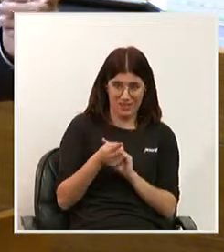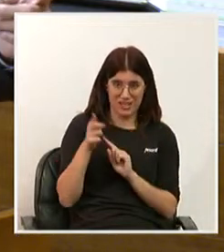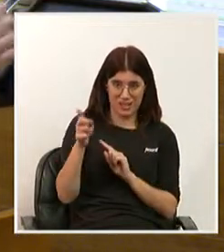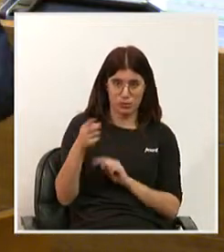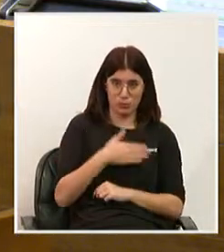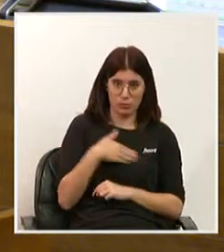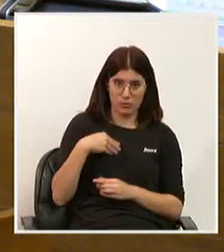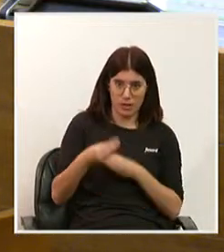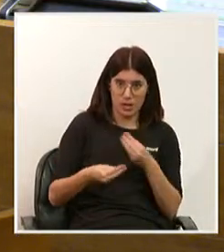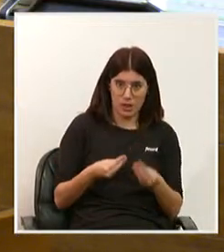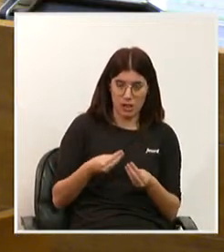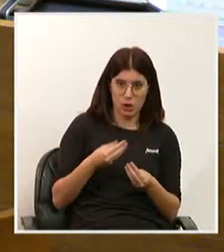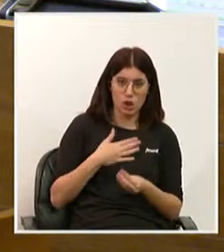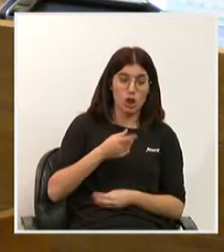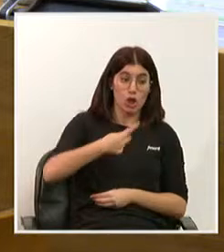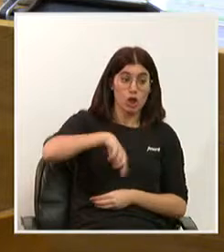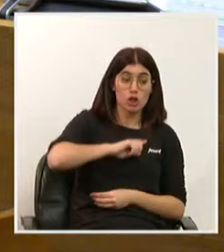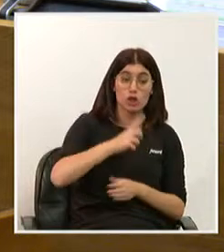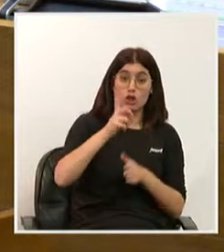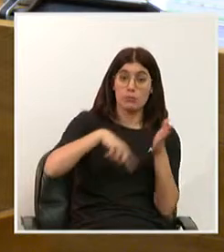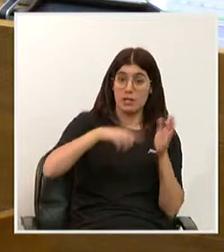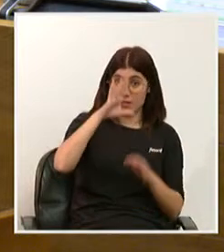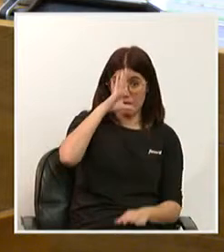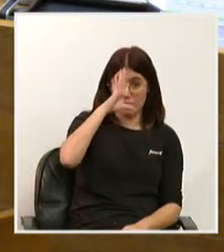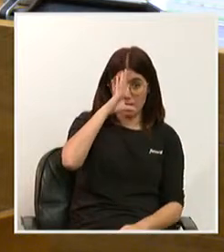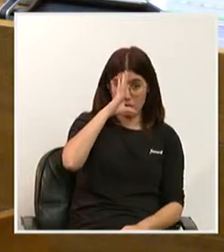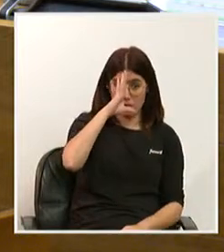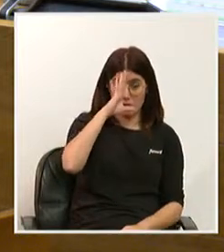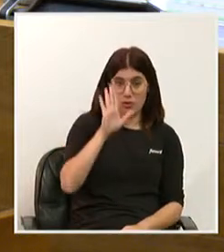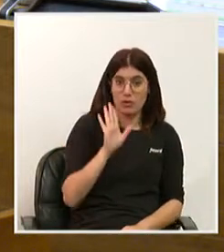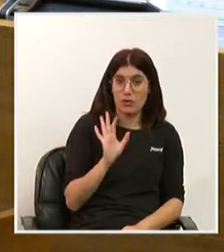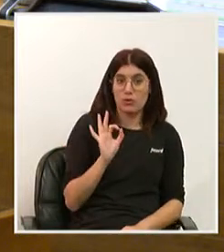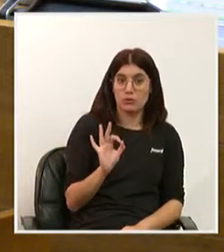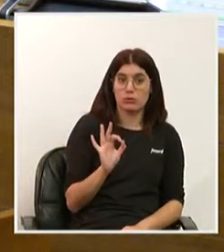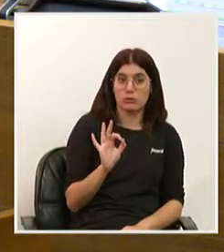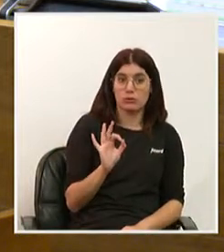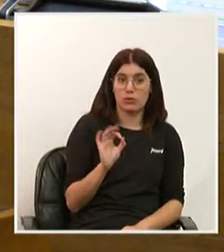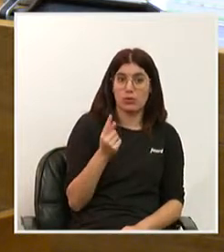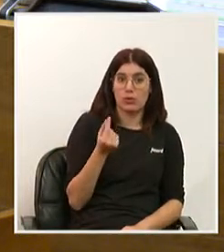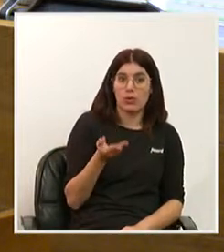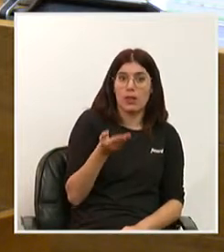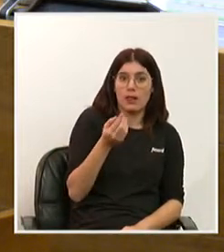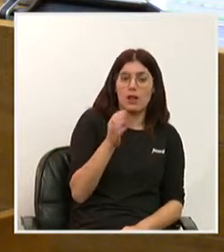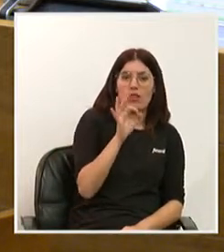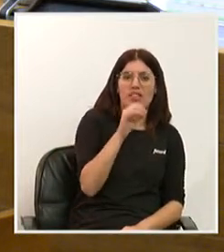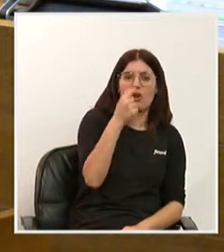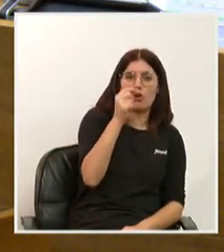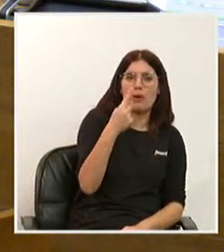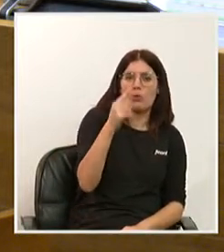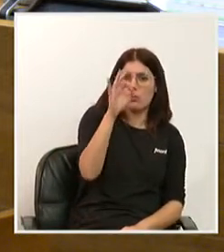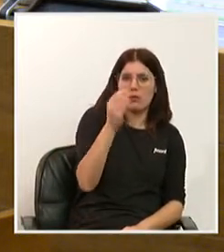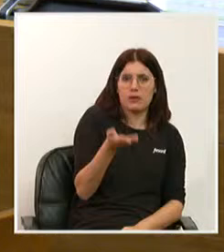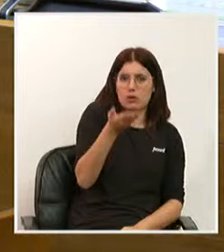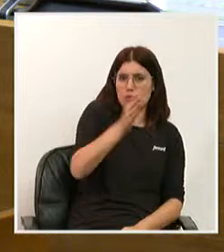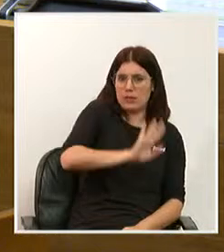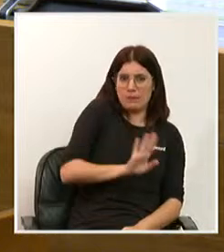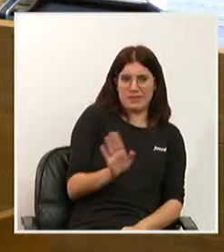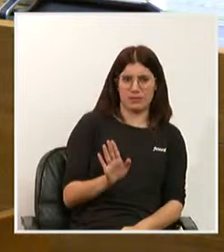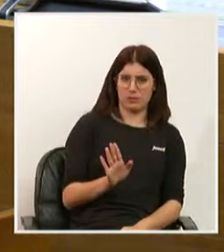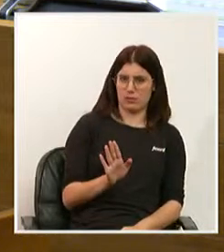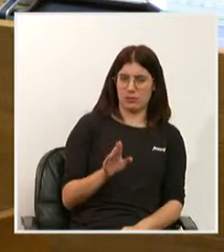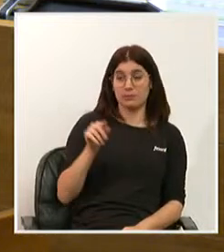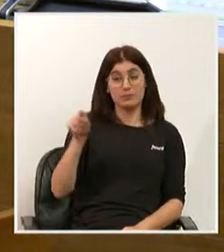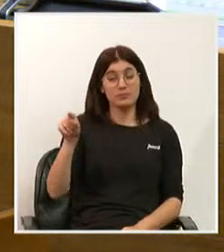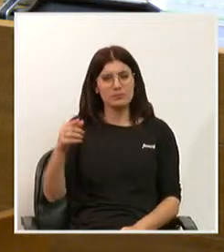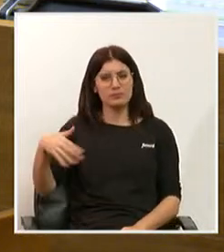hicieron nosotros ahora en el mes de febrero resulta que vamos a incrementar una décima 0,1 el precio del alquiler Y